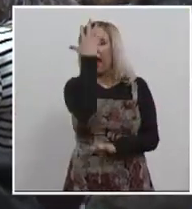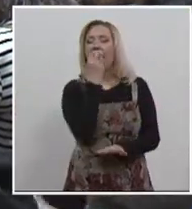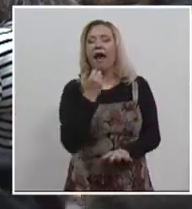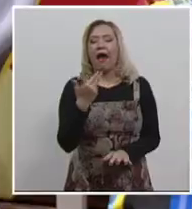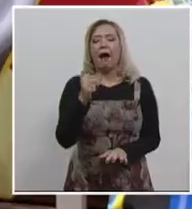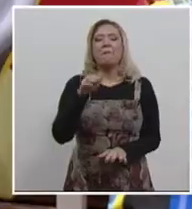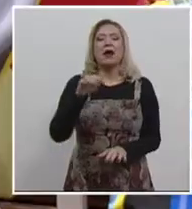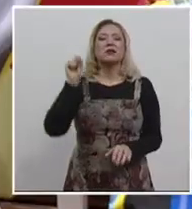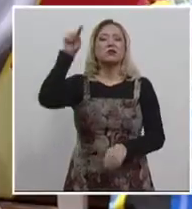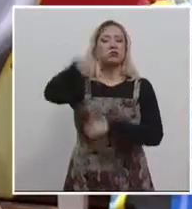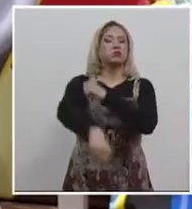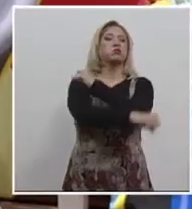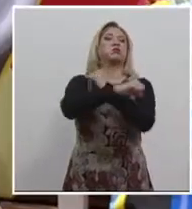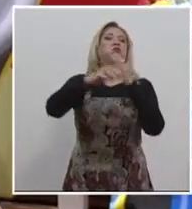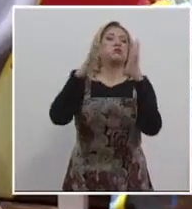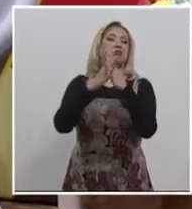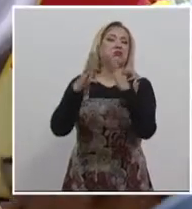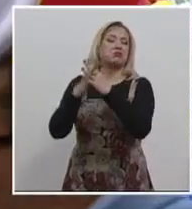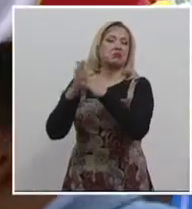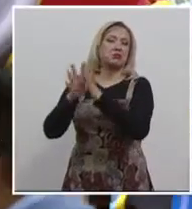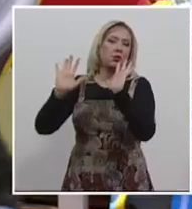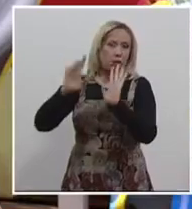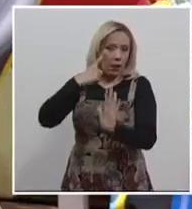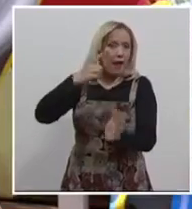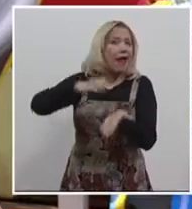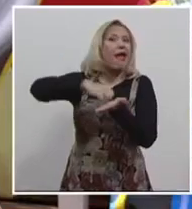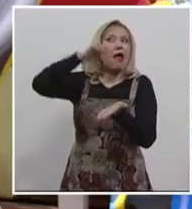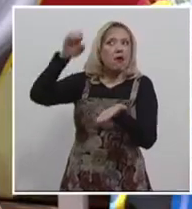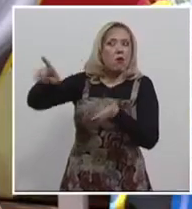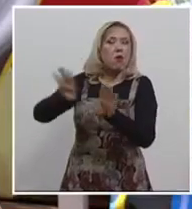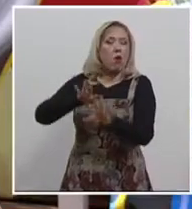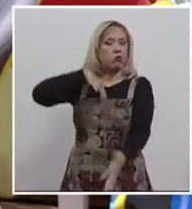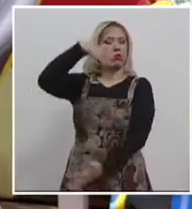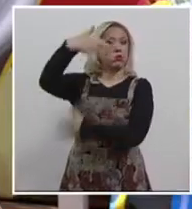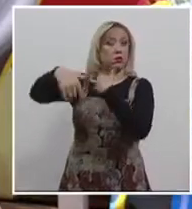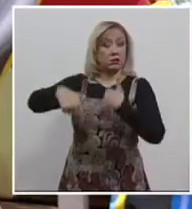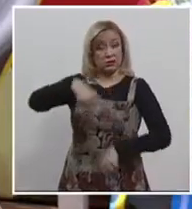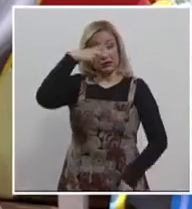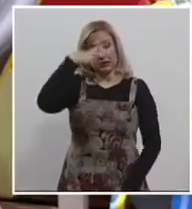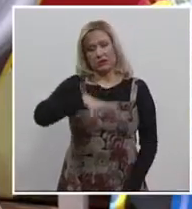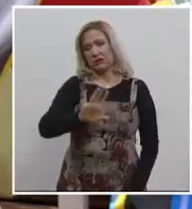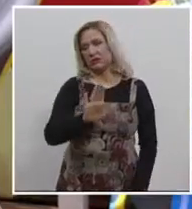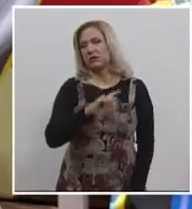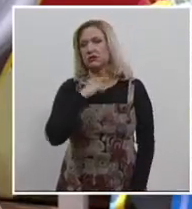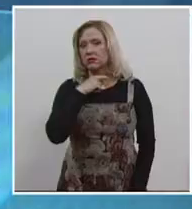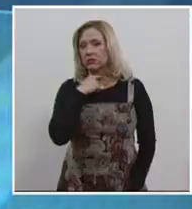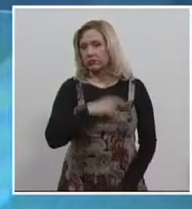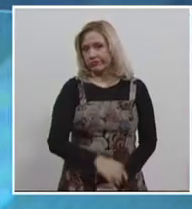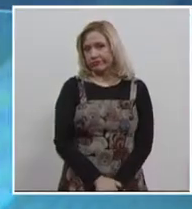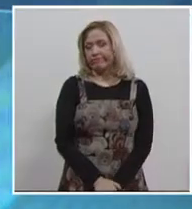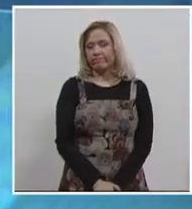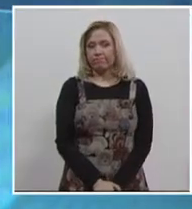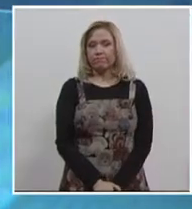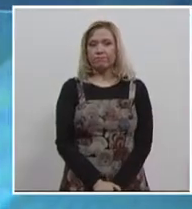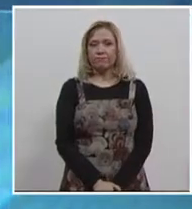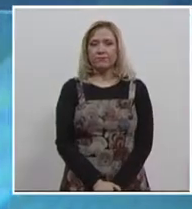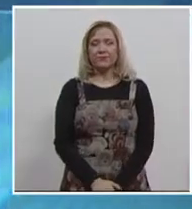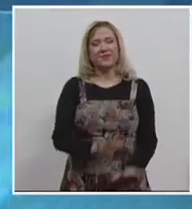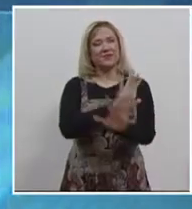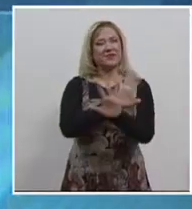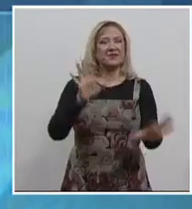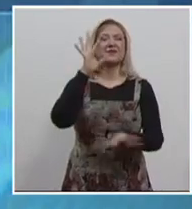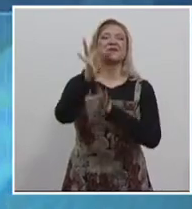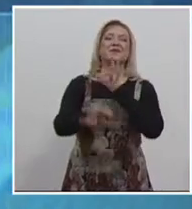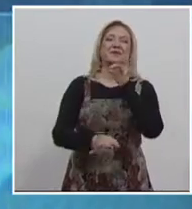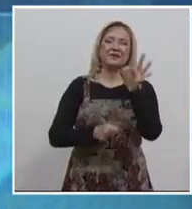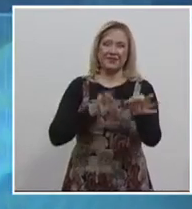ese país. Para el canal del Poder Judicial de la Federación, Juan Carlos González. Y con esta